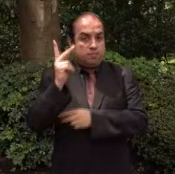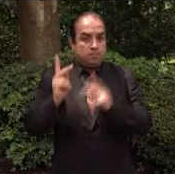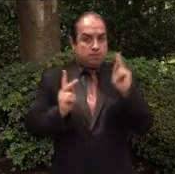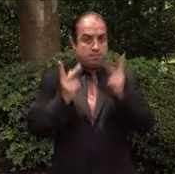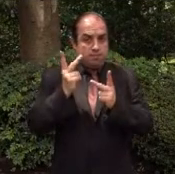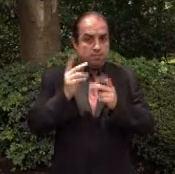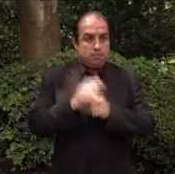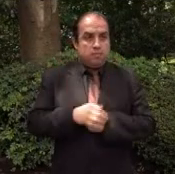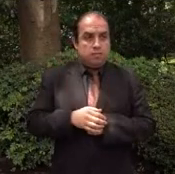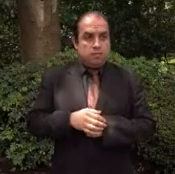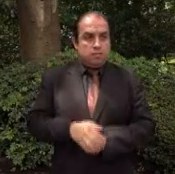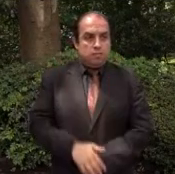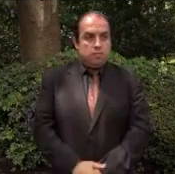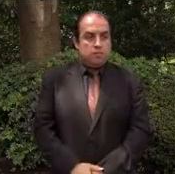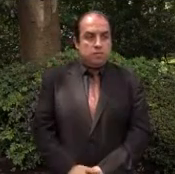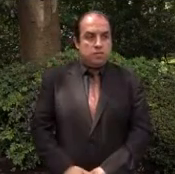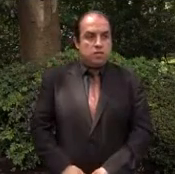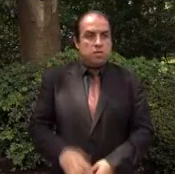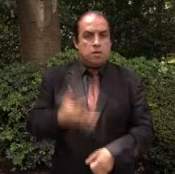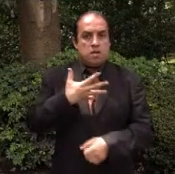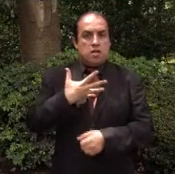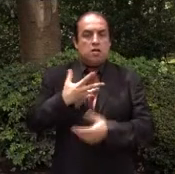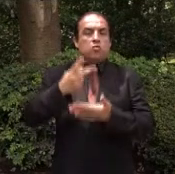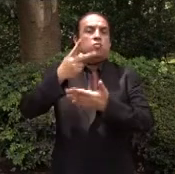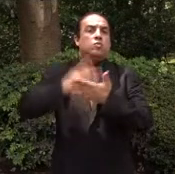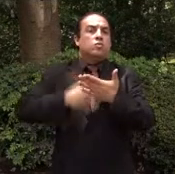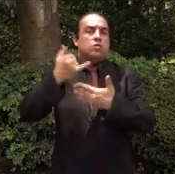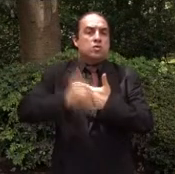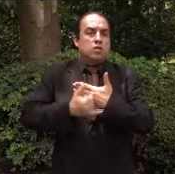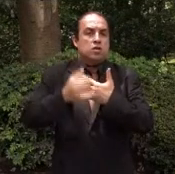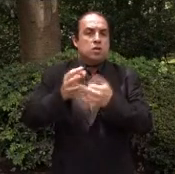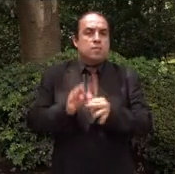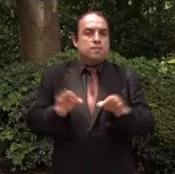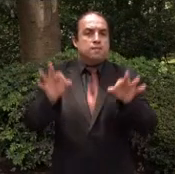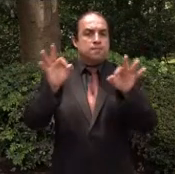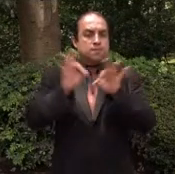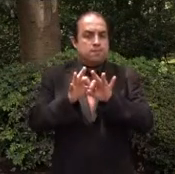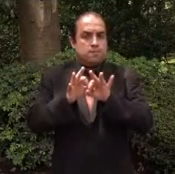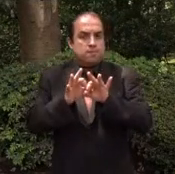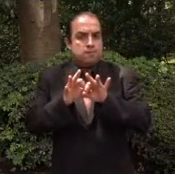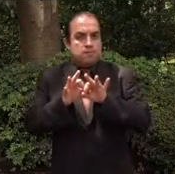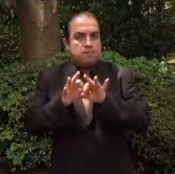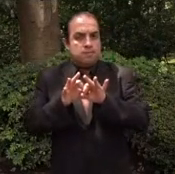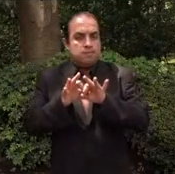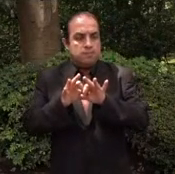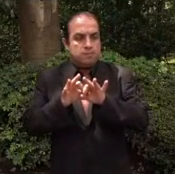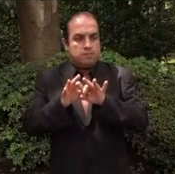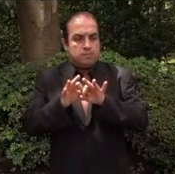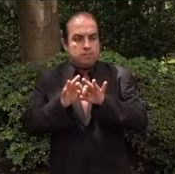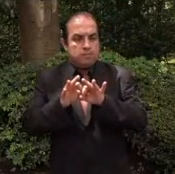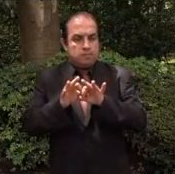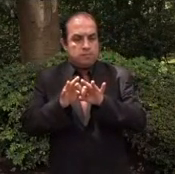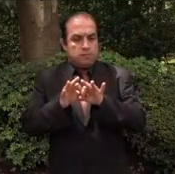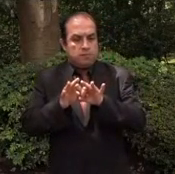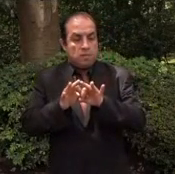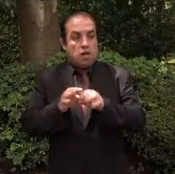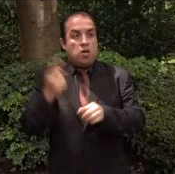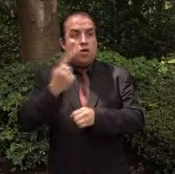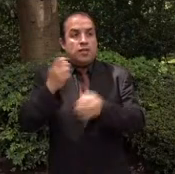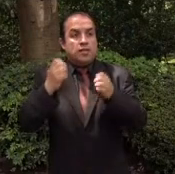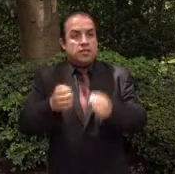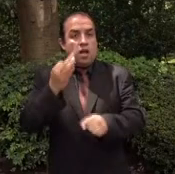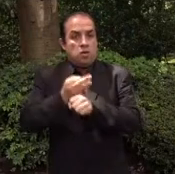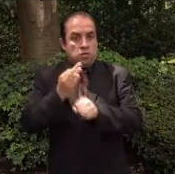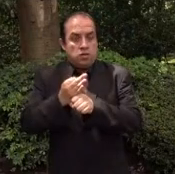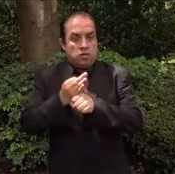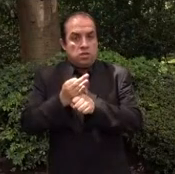mencioné anteriormente, se generará un proyecto de gran importancia que es el jardín etnobotánico, y lo que está ahorita